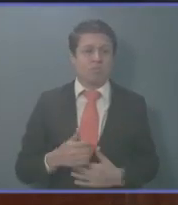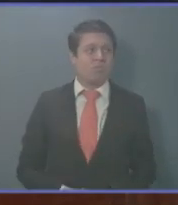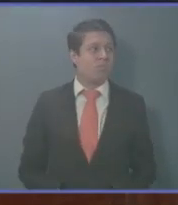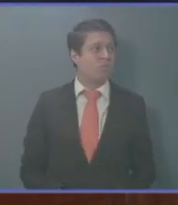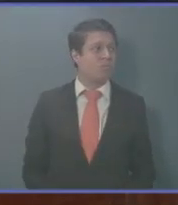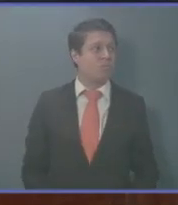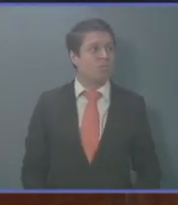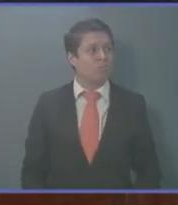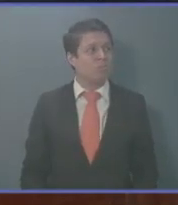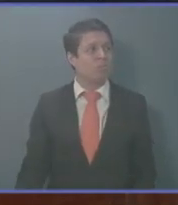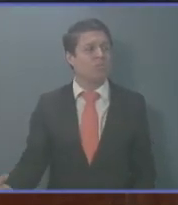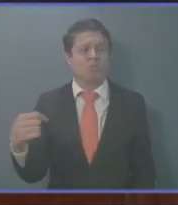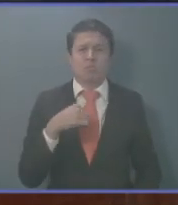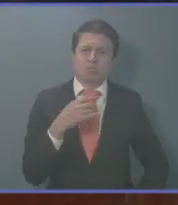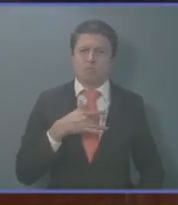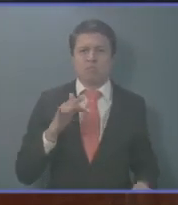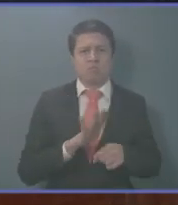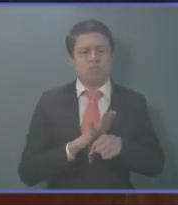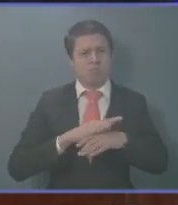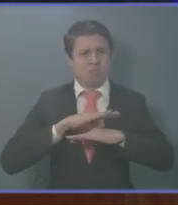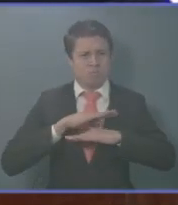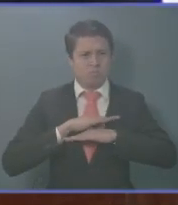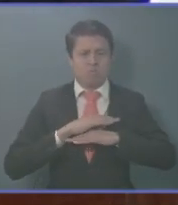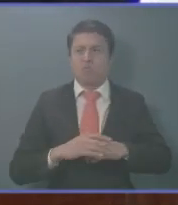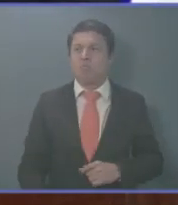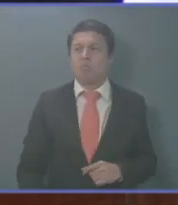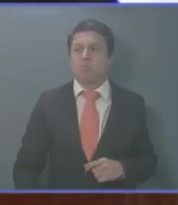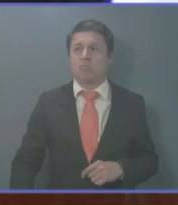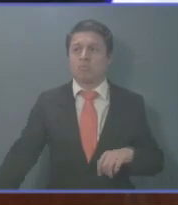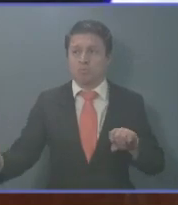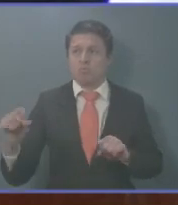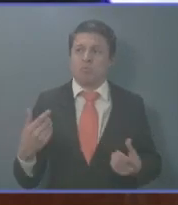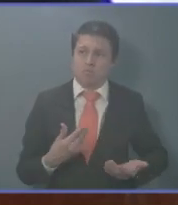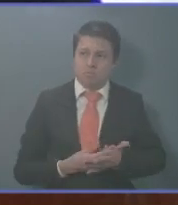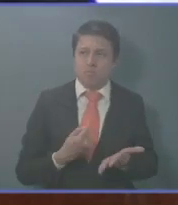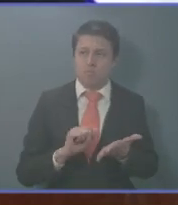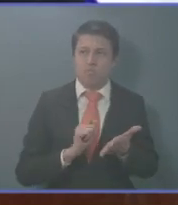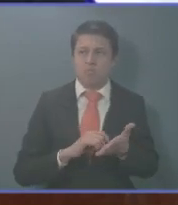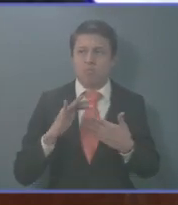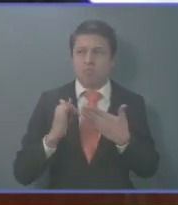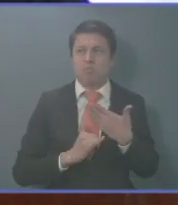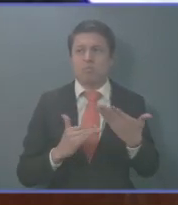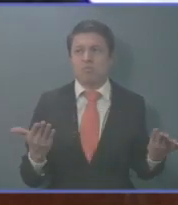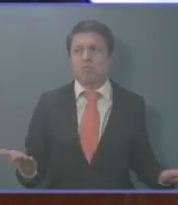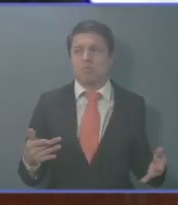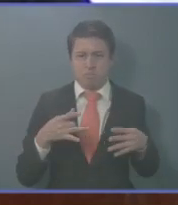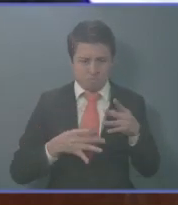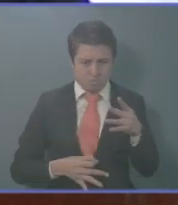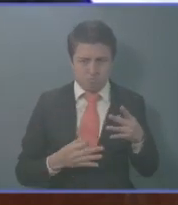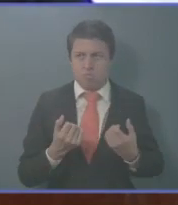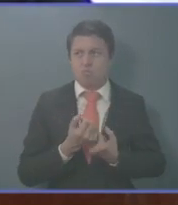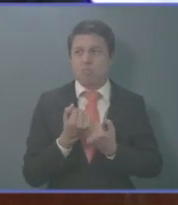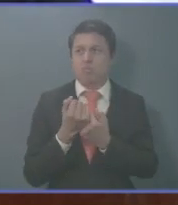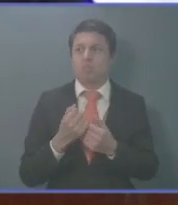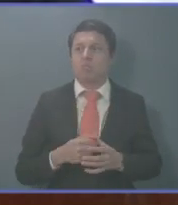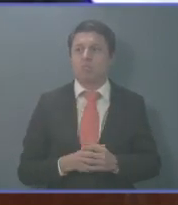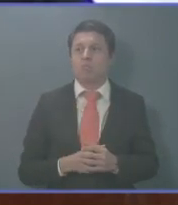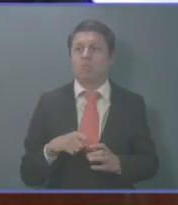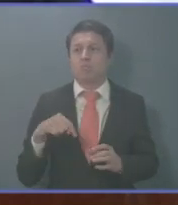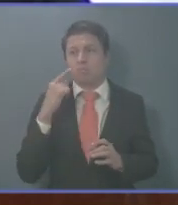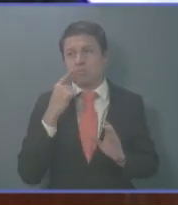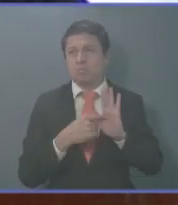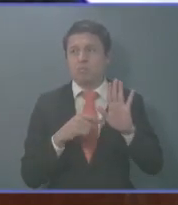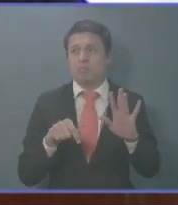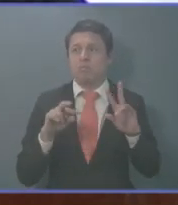Y me dio muchísima satisfacción, por supuesto, dar la iniciativa a este proyecto. ¿Qué contempla este